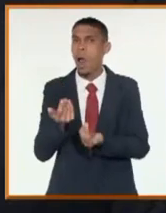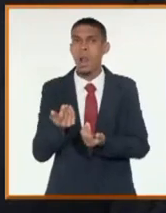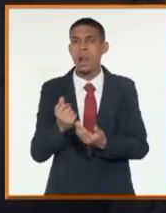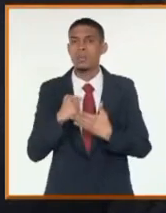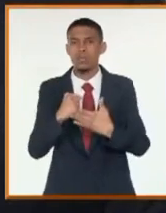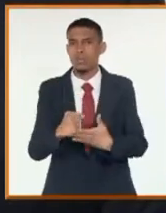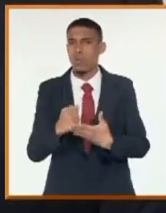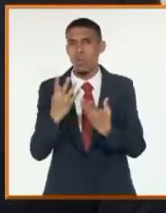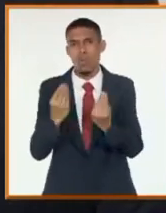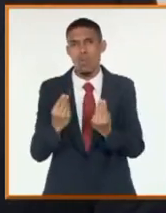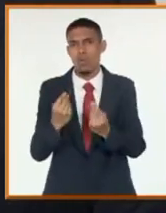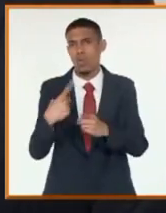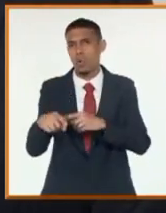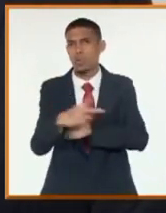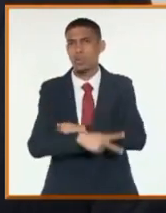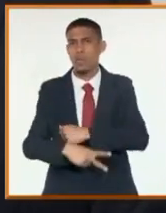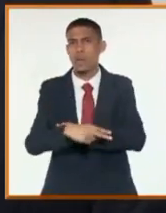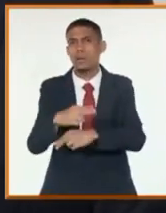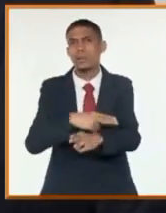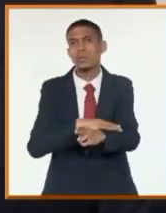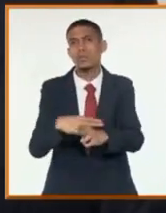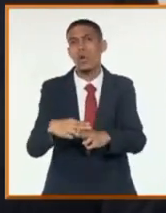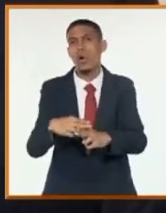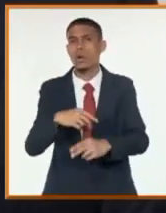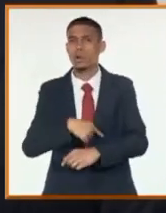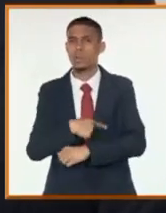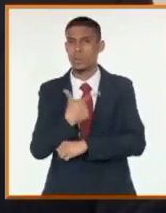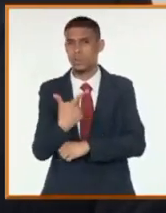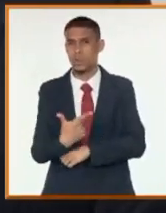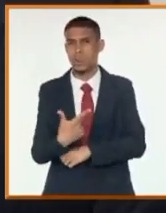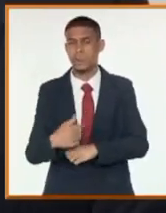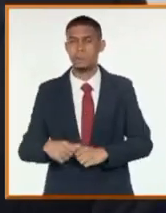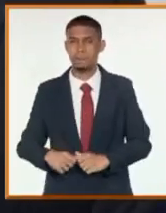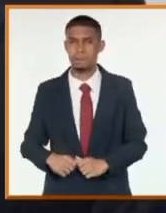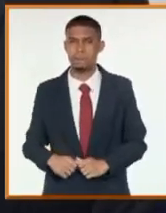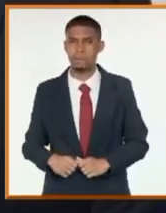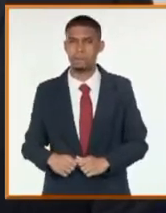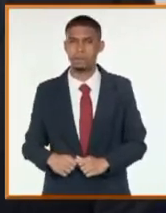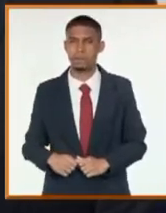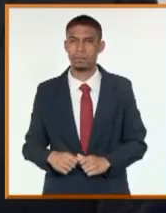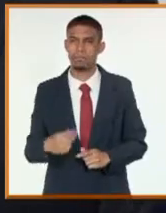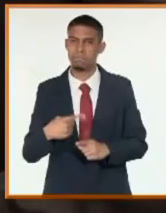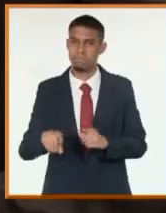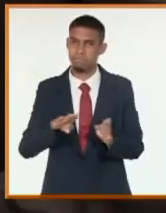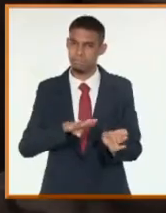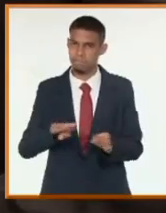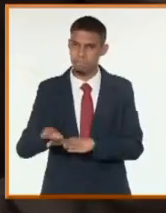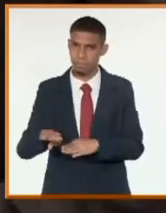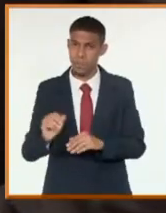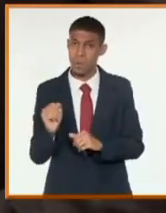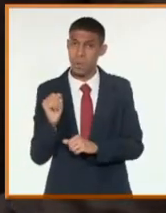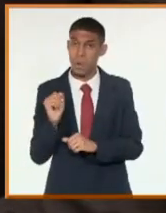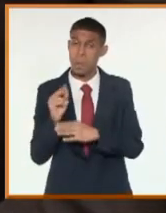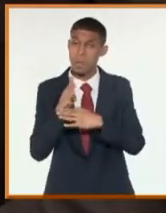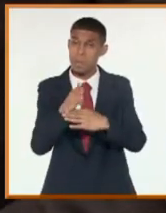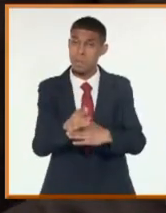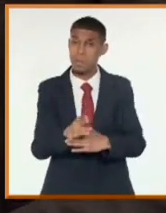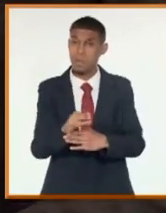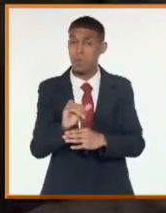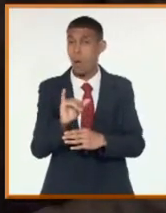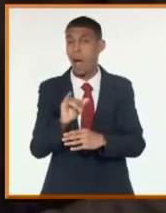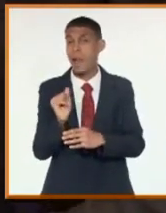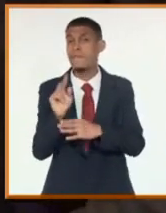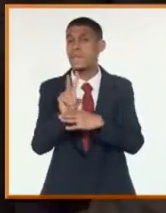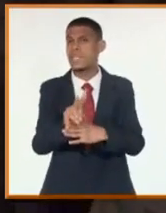mucho en el acervo histórico, en el acervo cultural de todos nosotros. Visitar el People Forum, la sede del People Forum, una